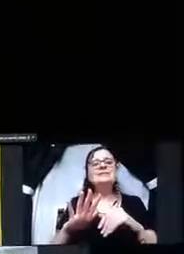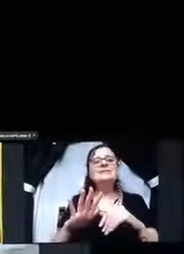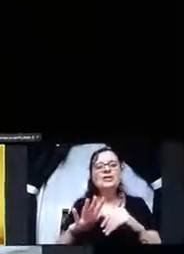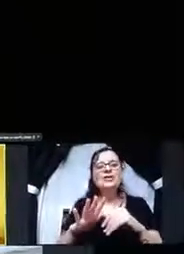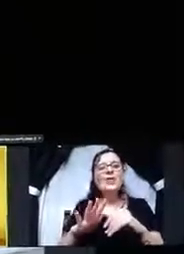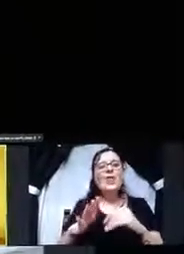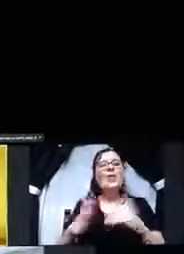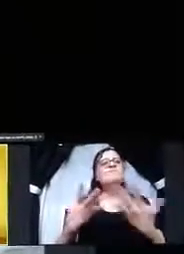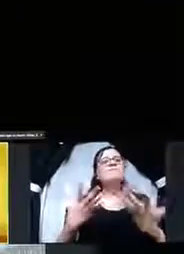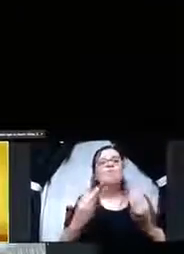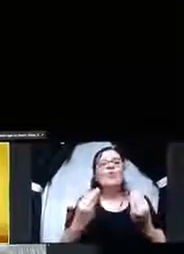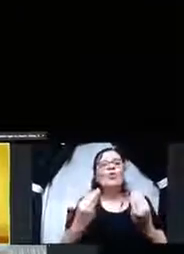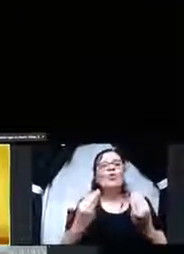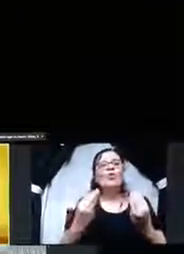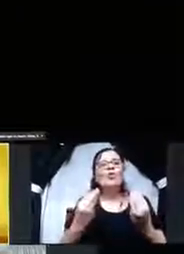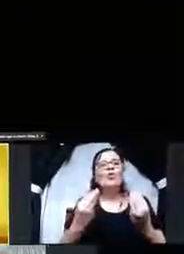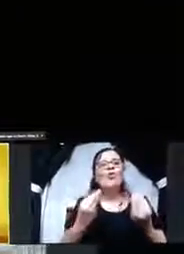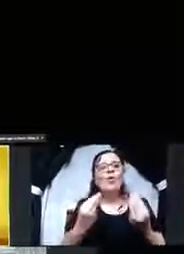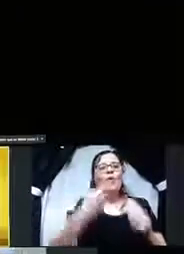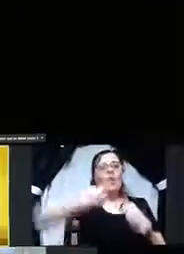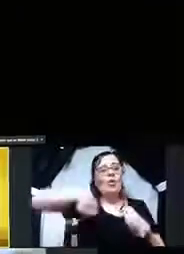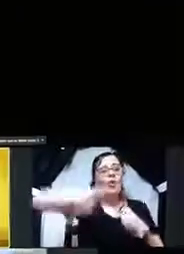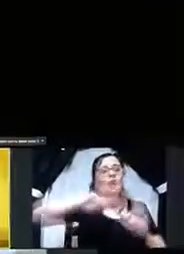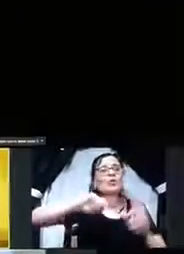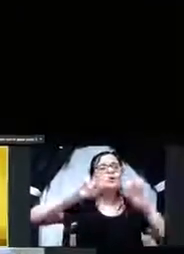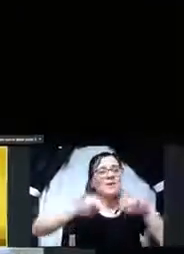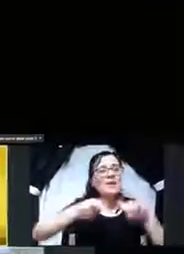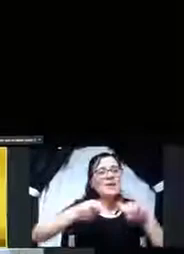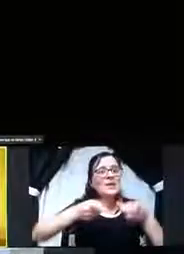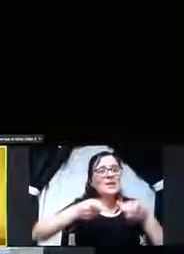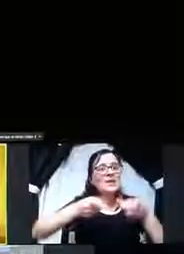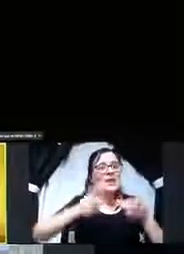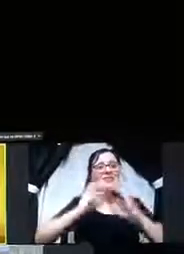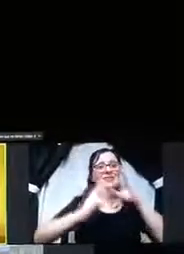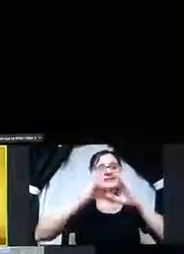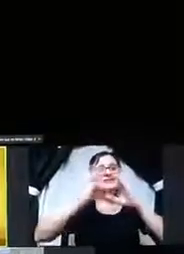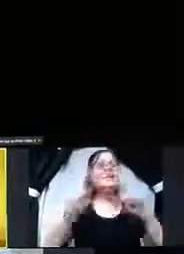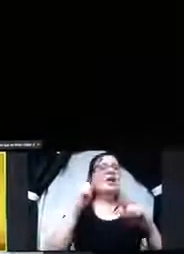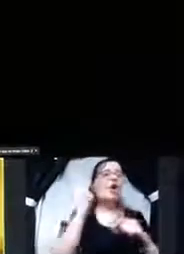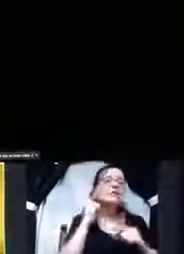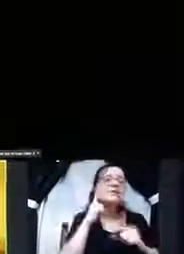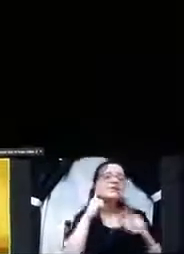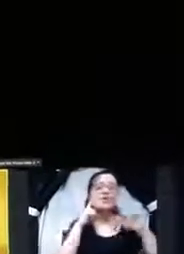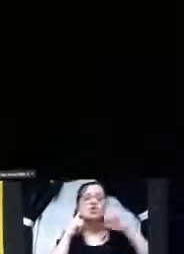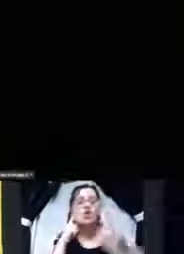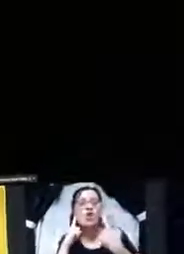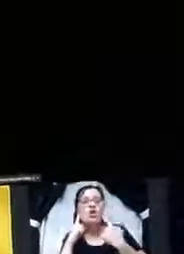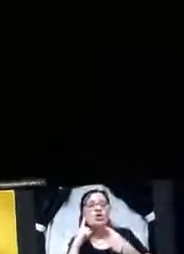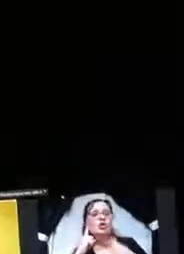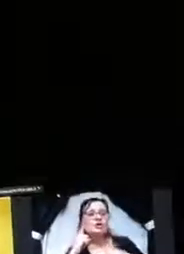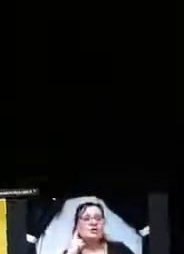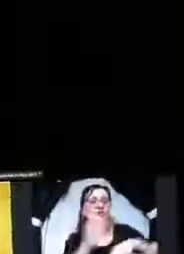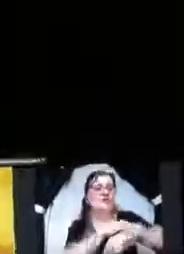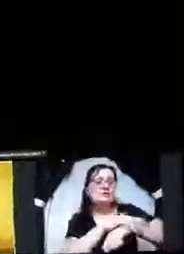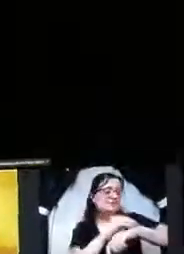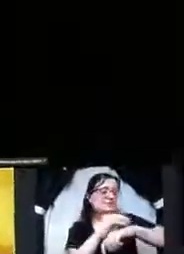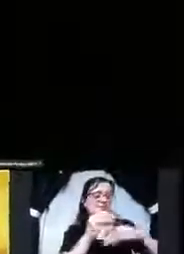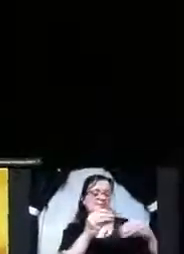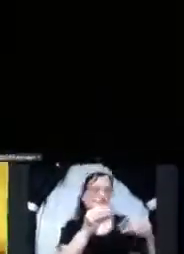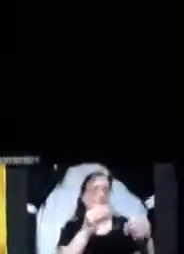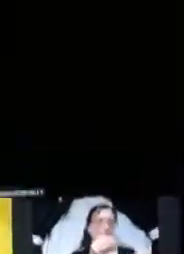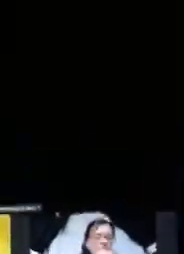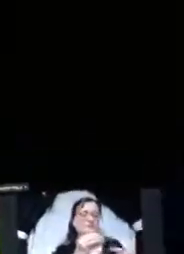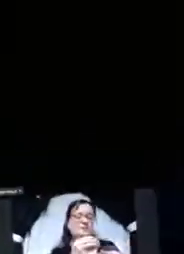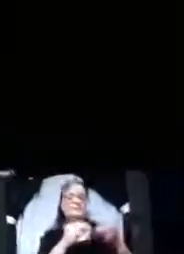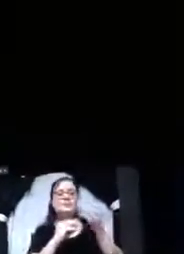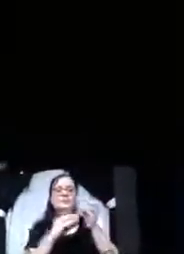nuestras alegrías en comunidad es distinto, es distinto. Entonces, sí, por supuesto que sí. Y además, si